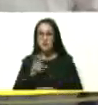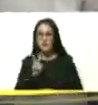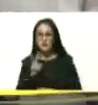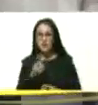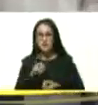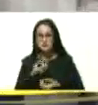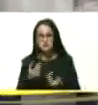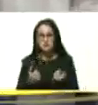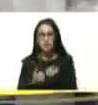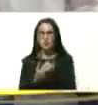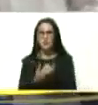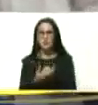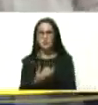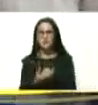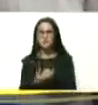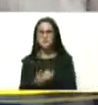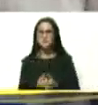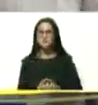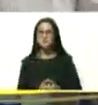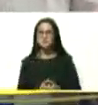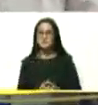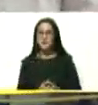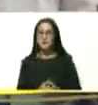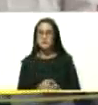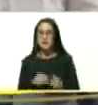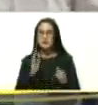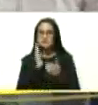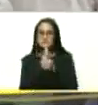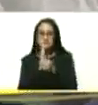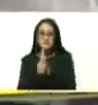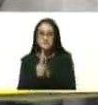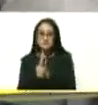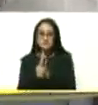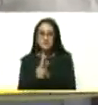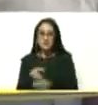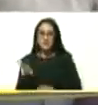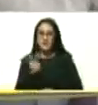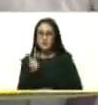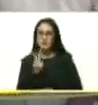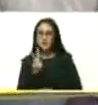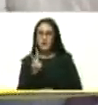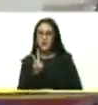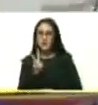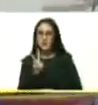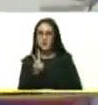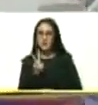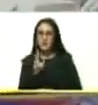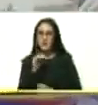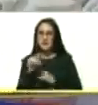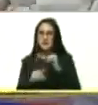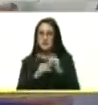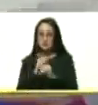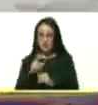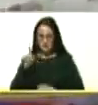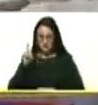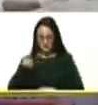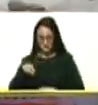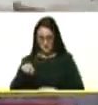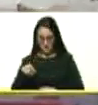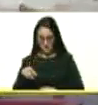venezolanos para que vayan a los anaqueles venezolanos e internacionales también.